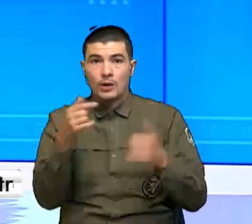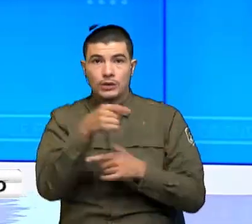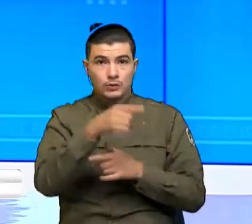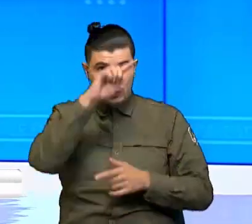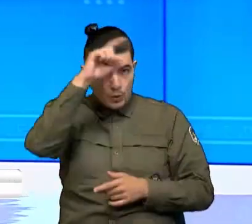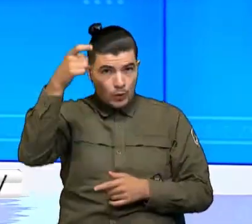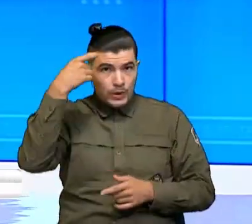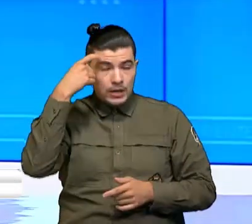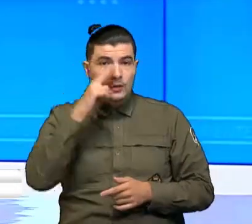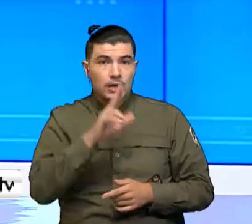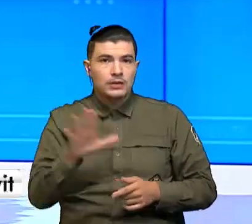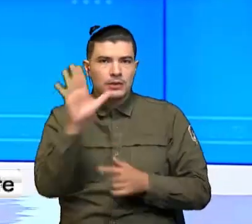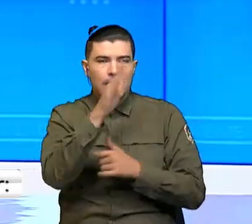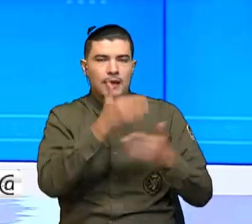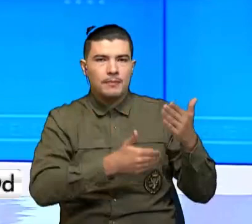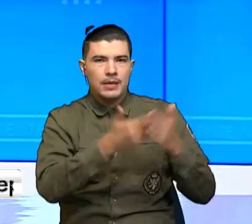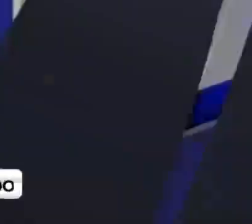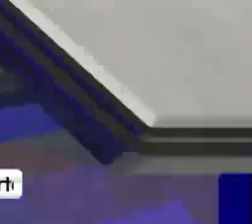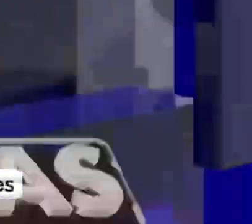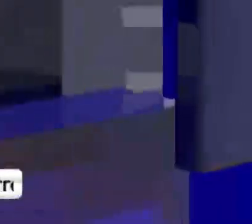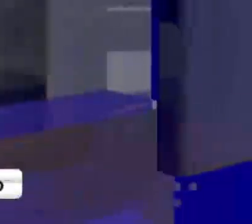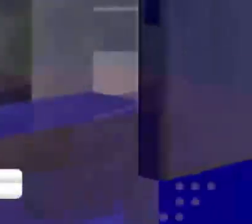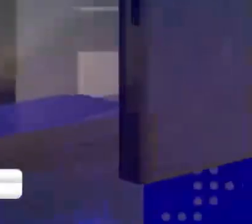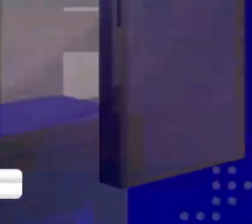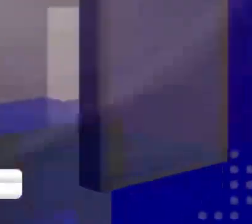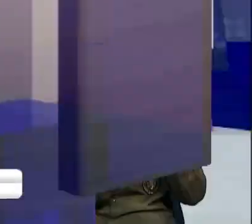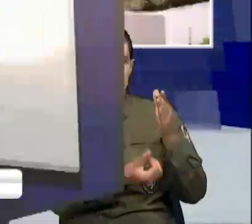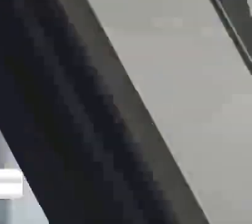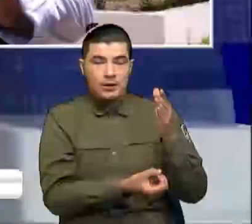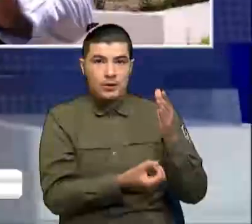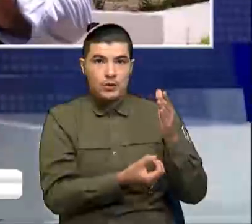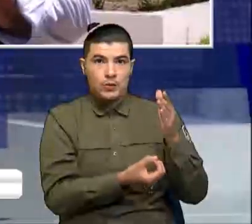modelo eduard pinilla usted tiene los detalles buenas tardes